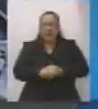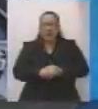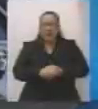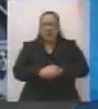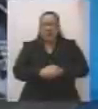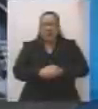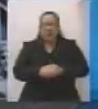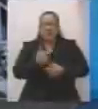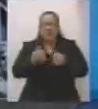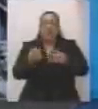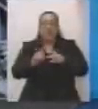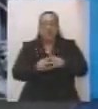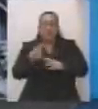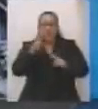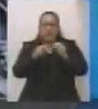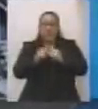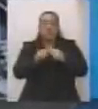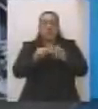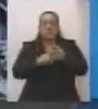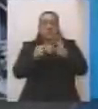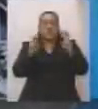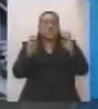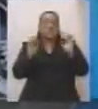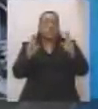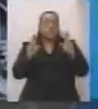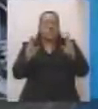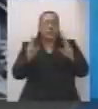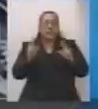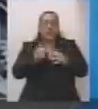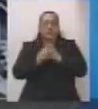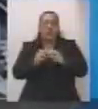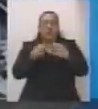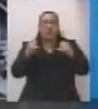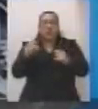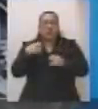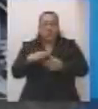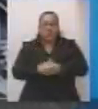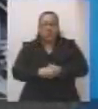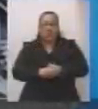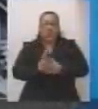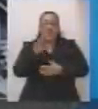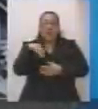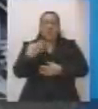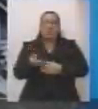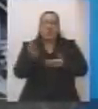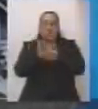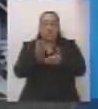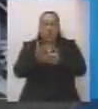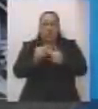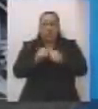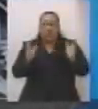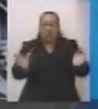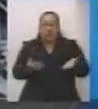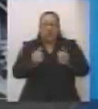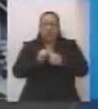aunque empezó analizando el factor suerte en la trama de los juegos sociales, después estudió los